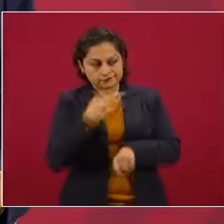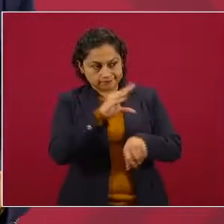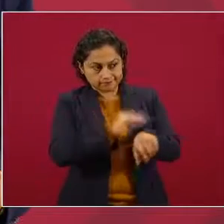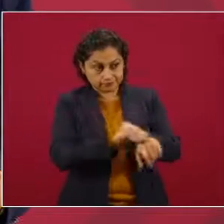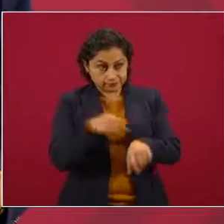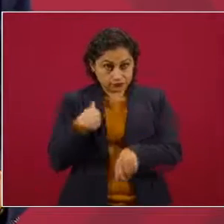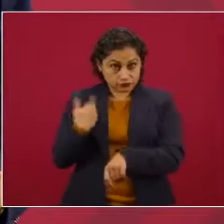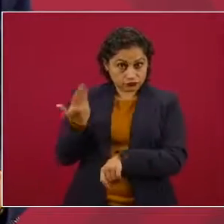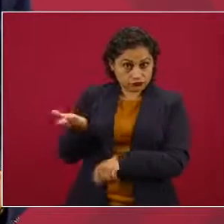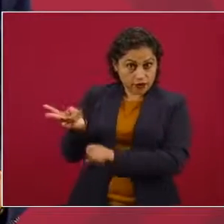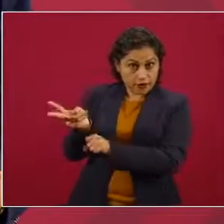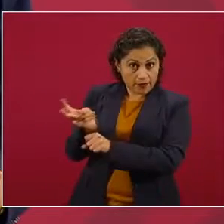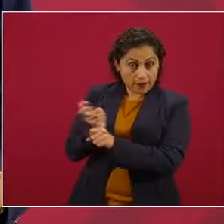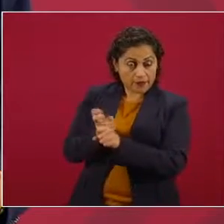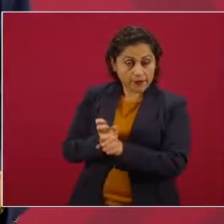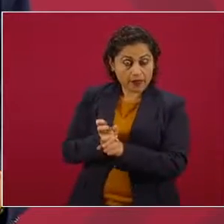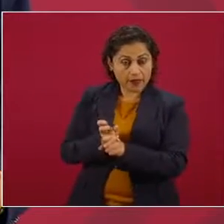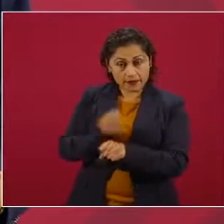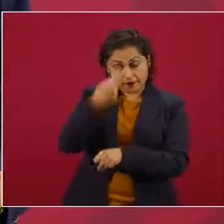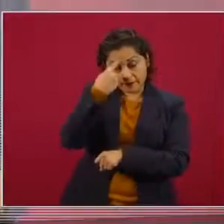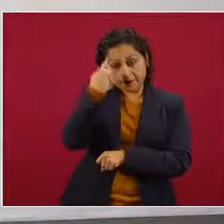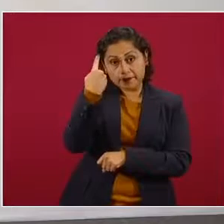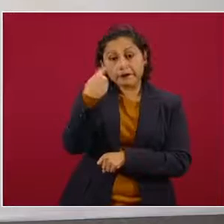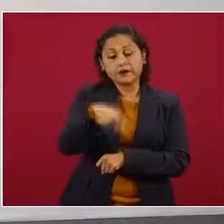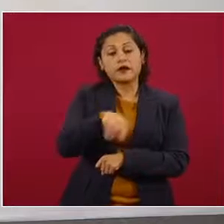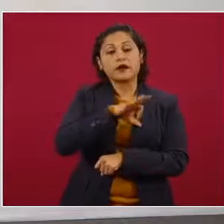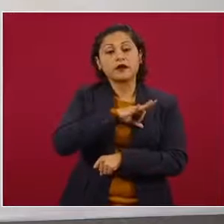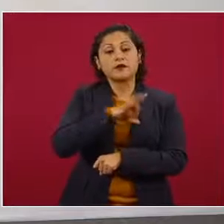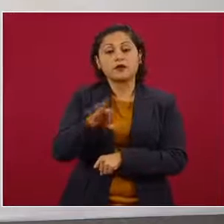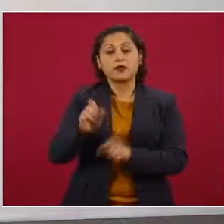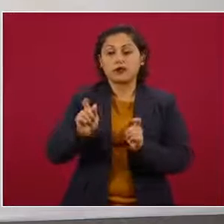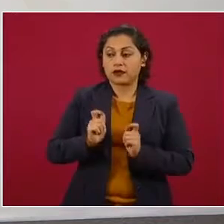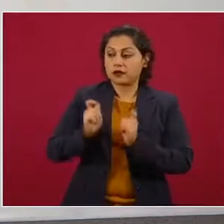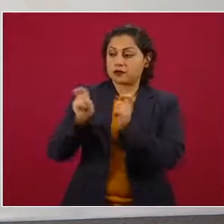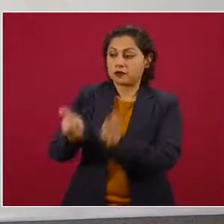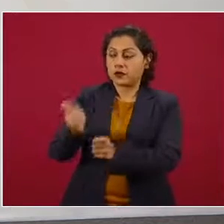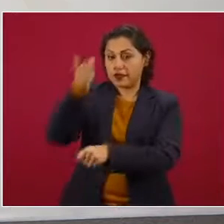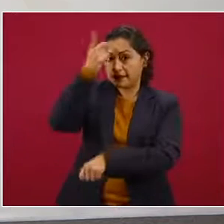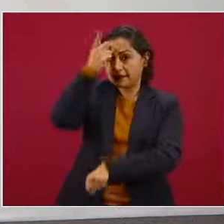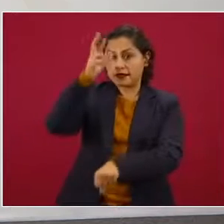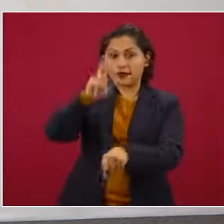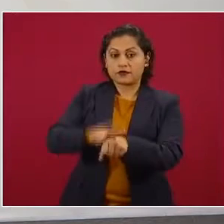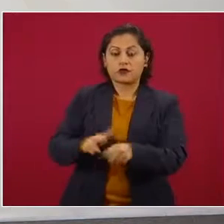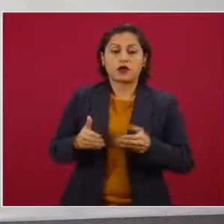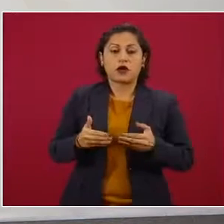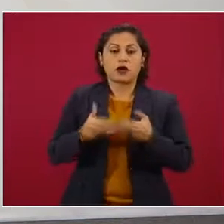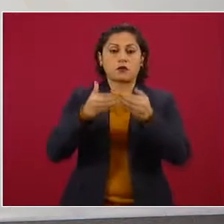Isela de que fuese la directora de puertos